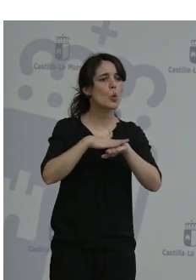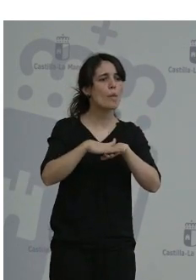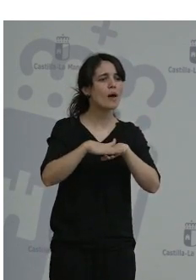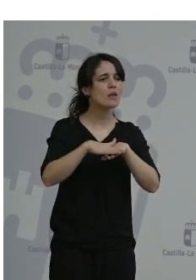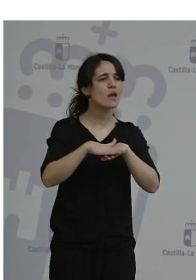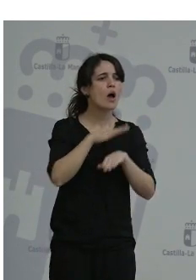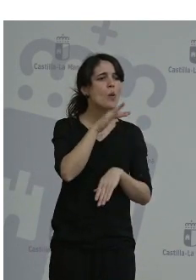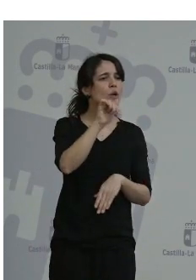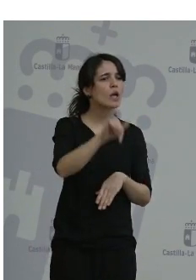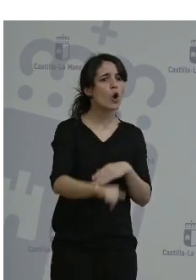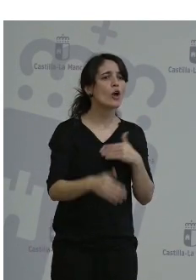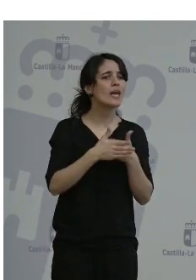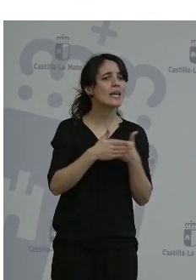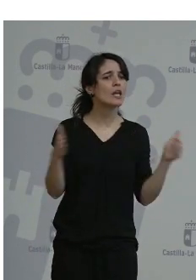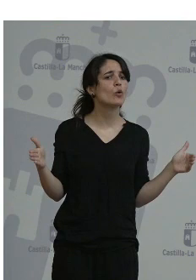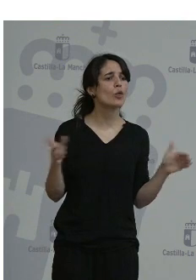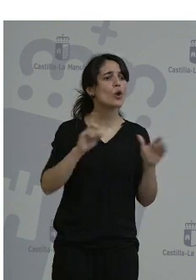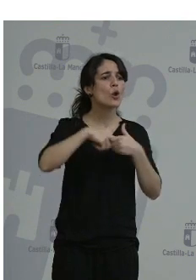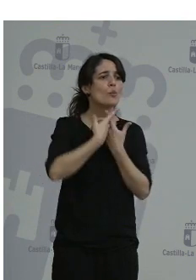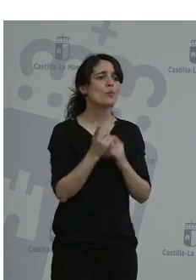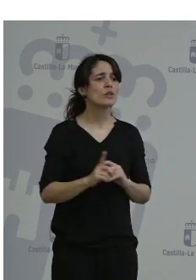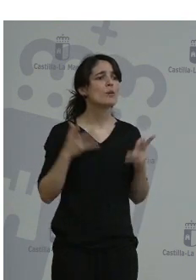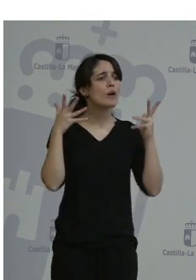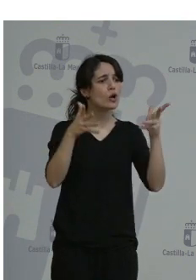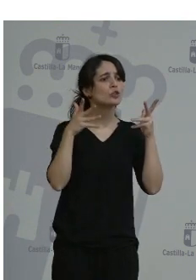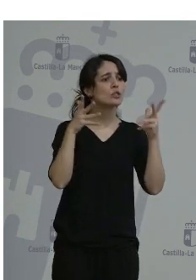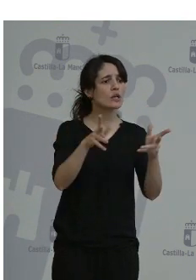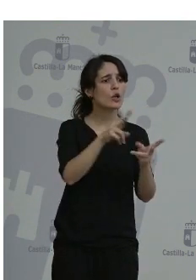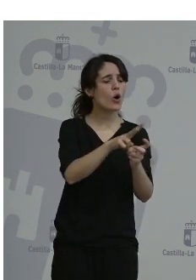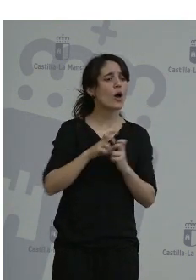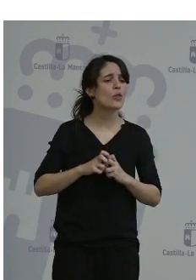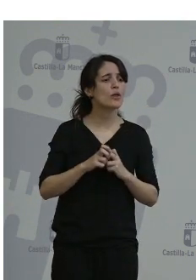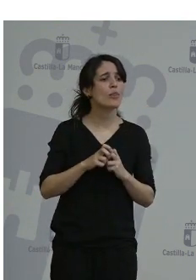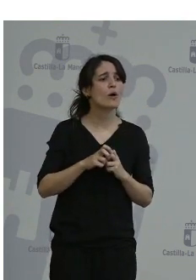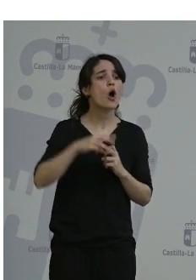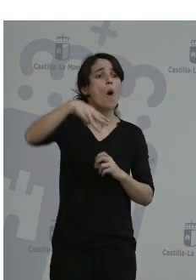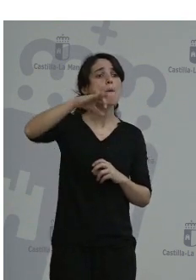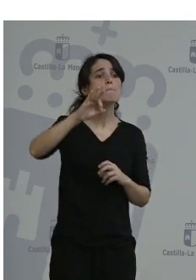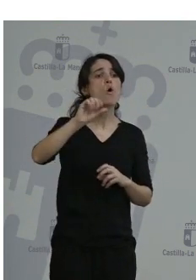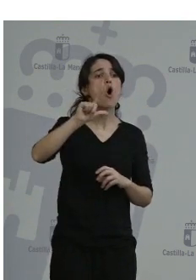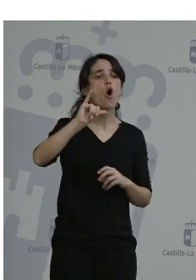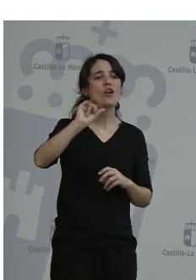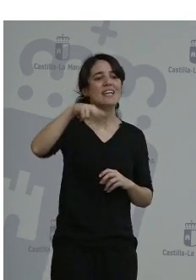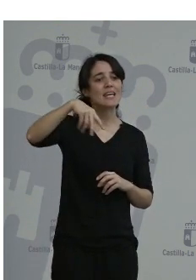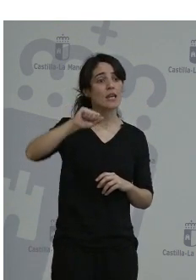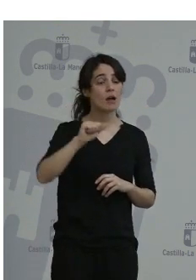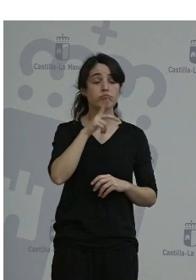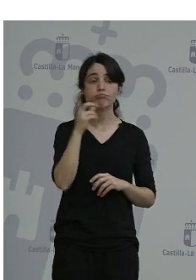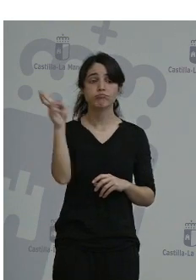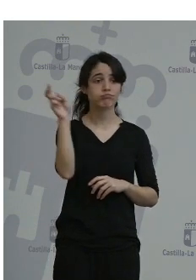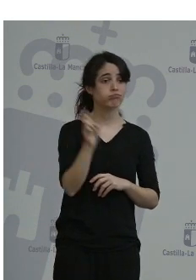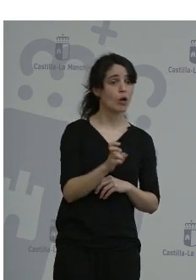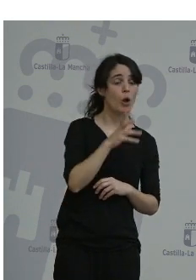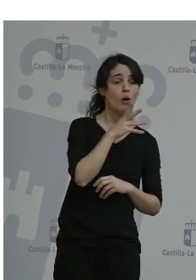participación en esta inauguración del consejero de Hacienda y Administraciones Públicas, de Juan Alfonso Ruiz Molina, porque, bueno, pues lo típico en estos